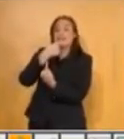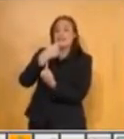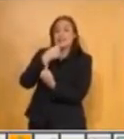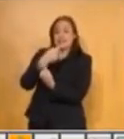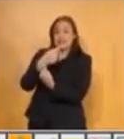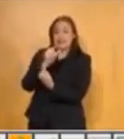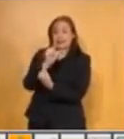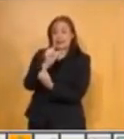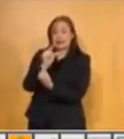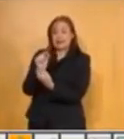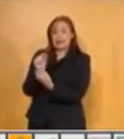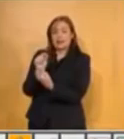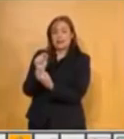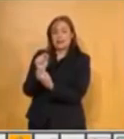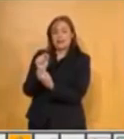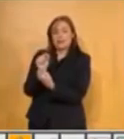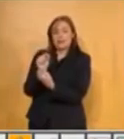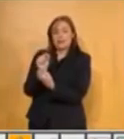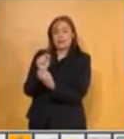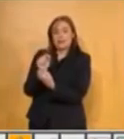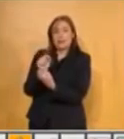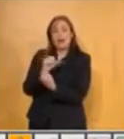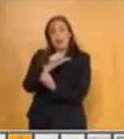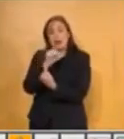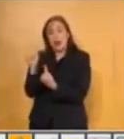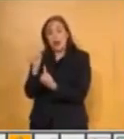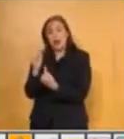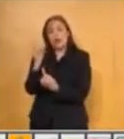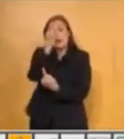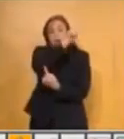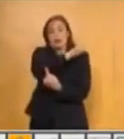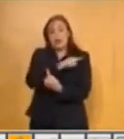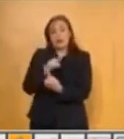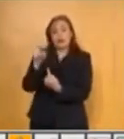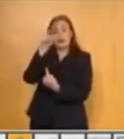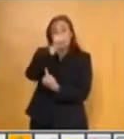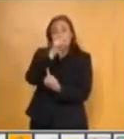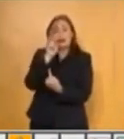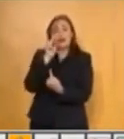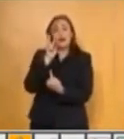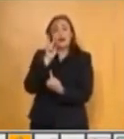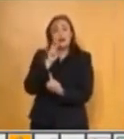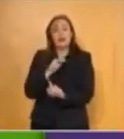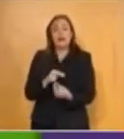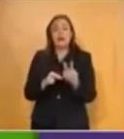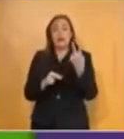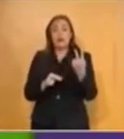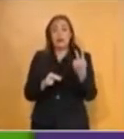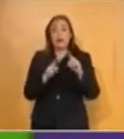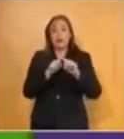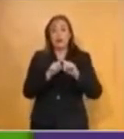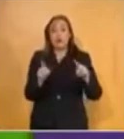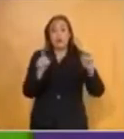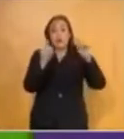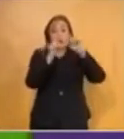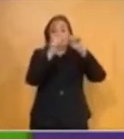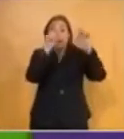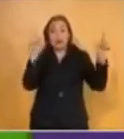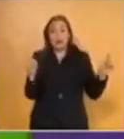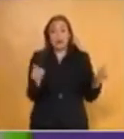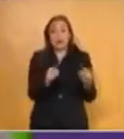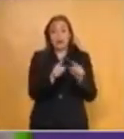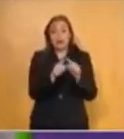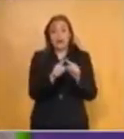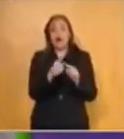diálogo. En la parte del medio de esta misma diapositiva tenemos dos tipos de globos de diálogos